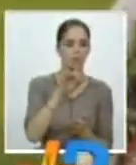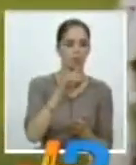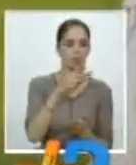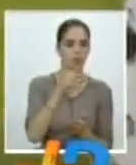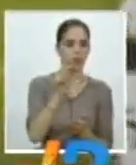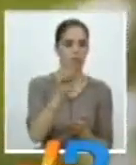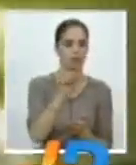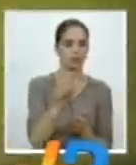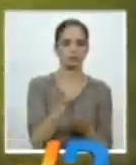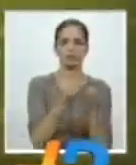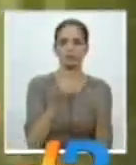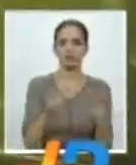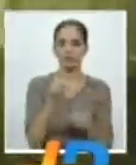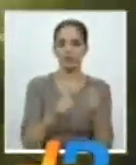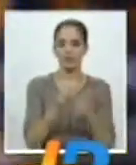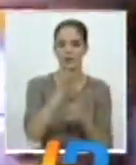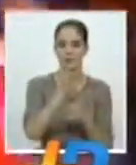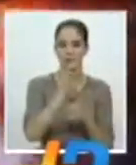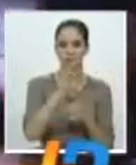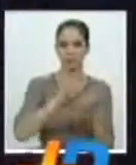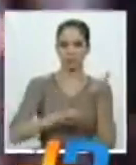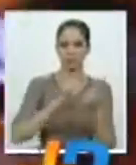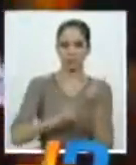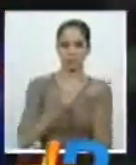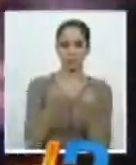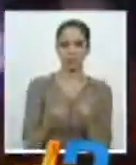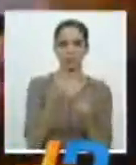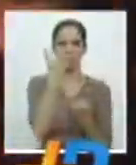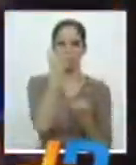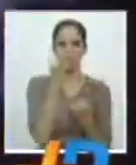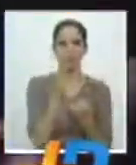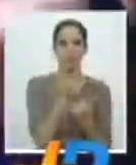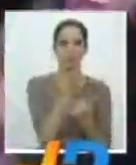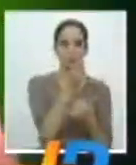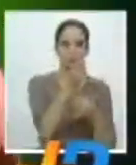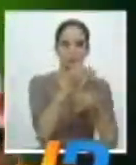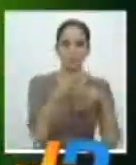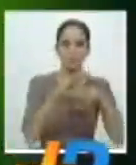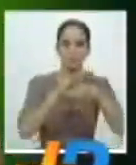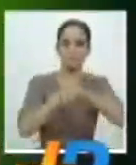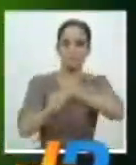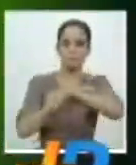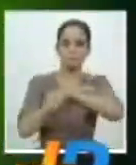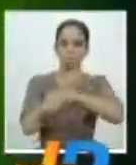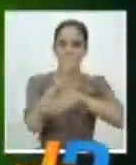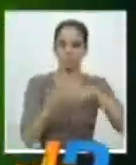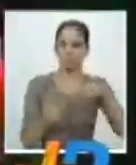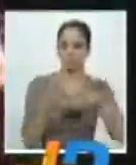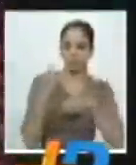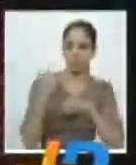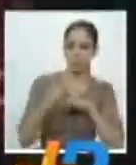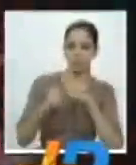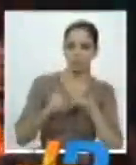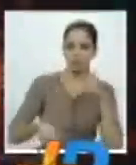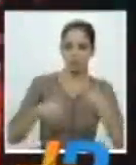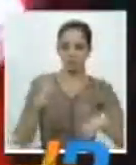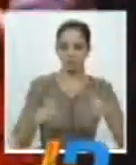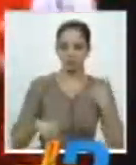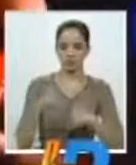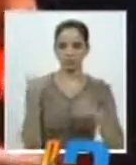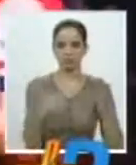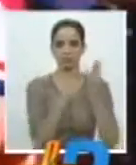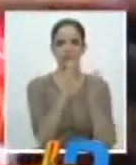el partido de octavos de final hoy contra Argelia en Porto Alegre, ya que sufrió una pequeña ruptura muscular en el último partido que disputó frente a Estados